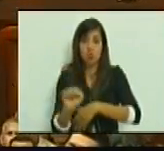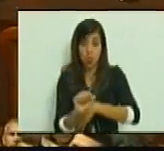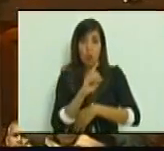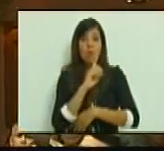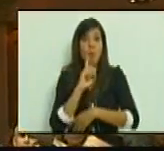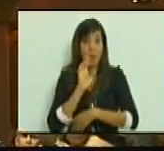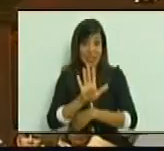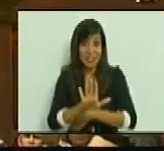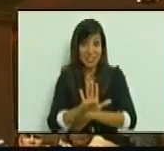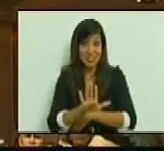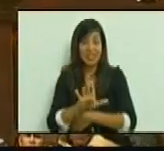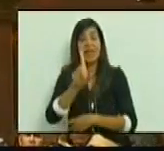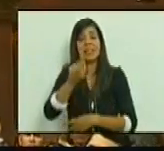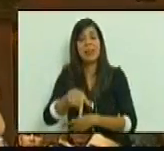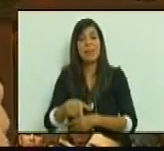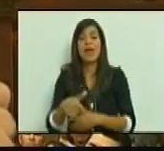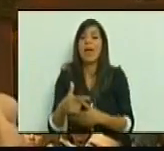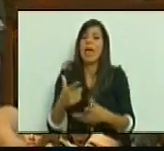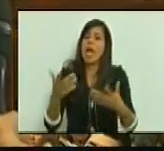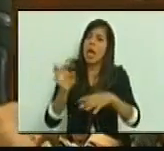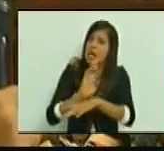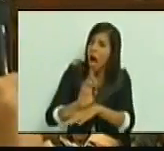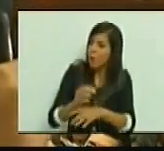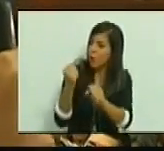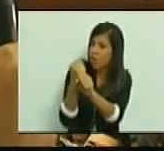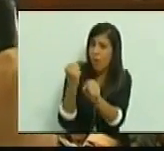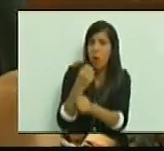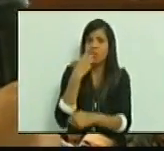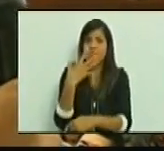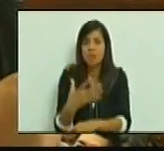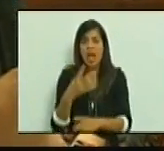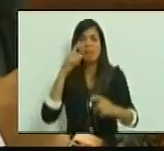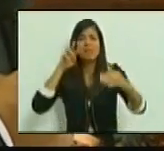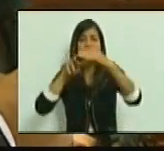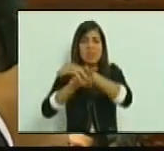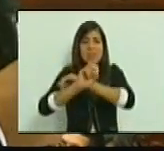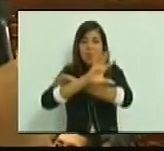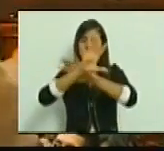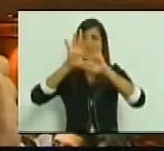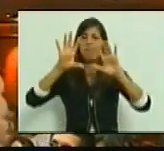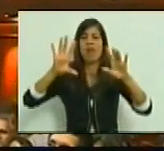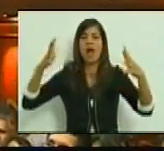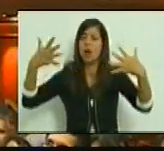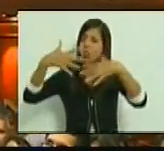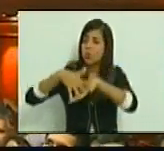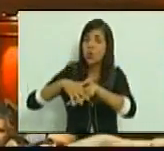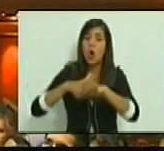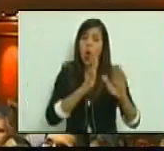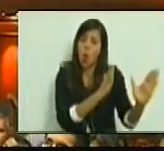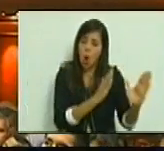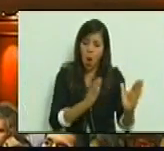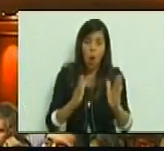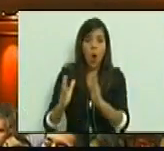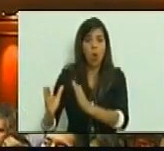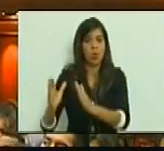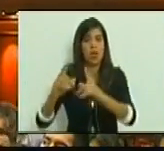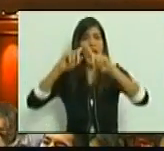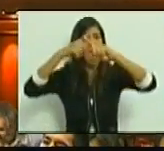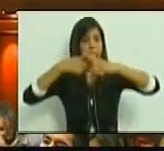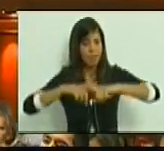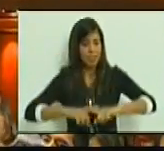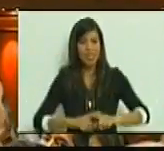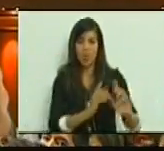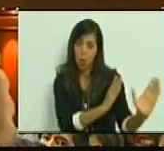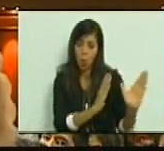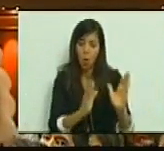Maximización de la eficiencia, visión sistémica, racionalidad administrativa, agilidad operativa y administrativa,